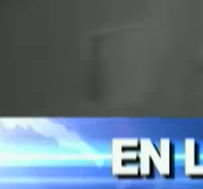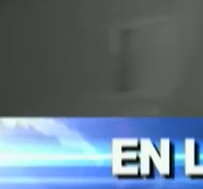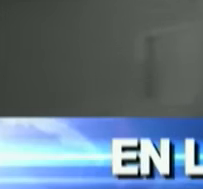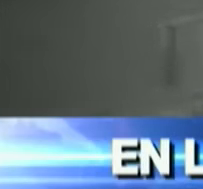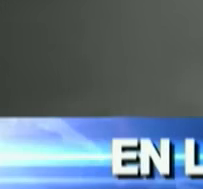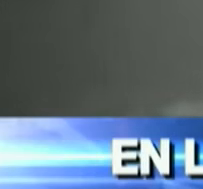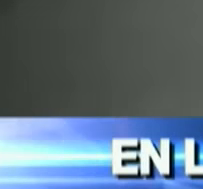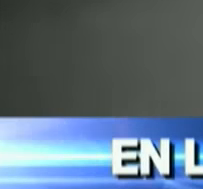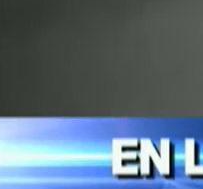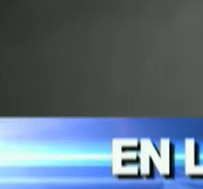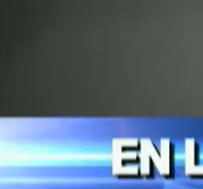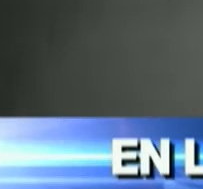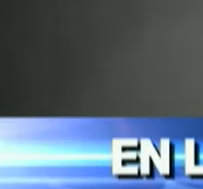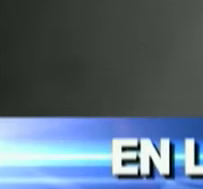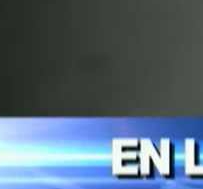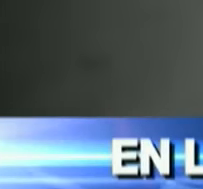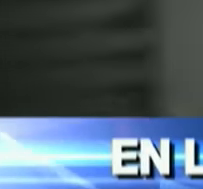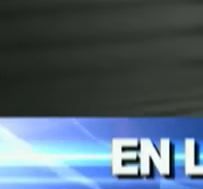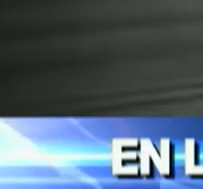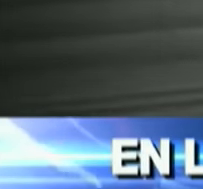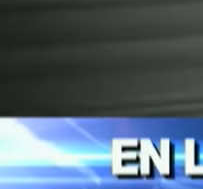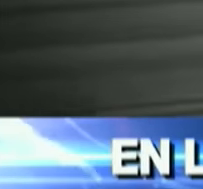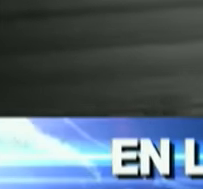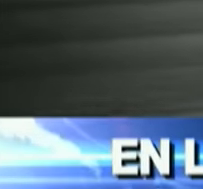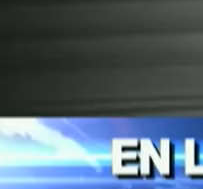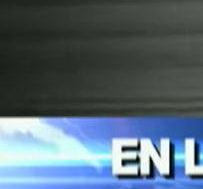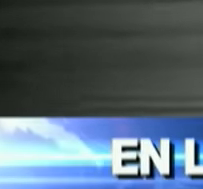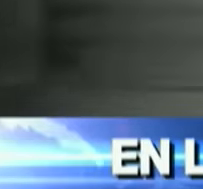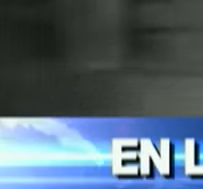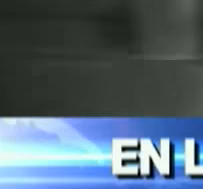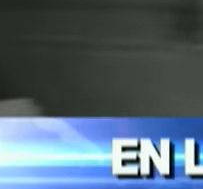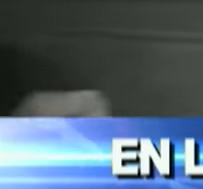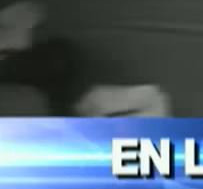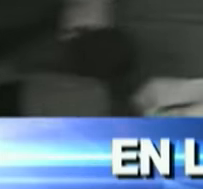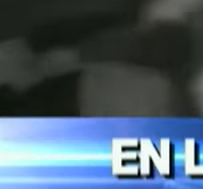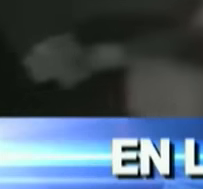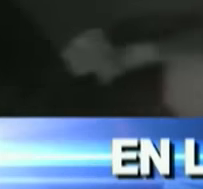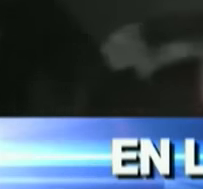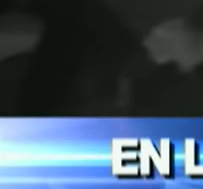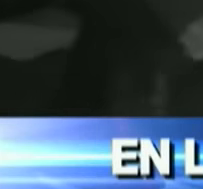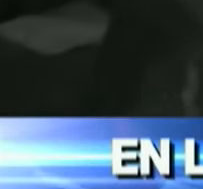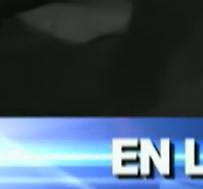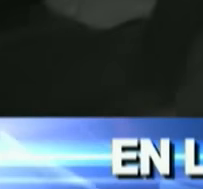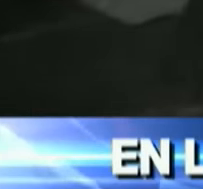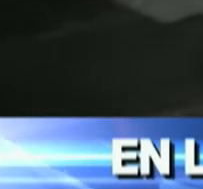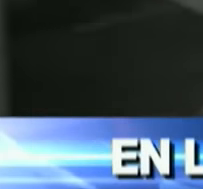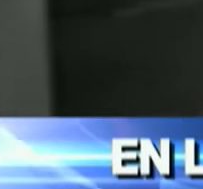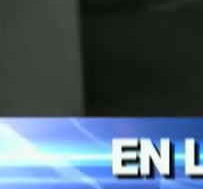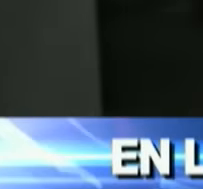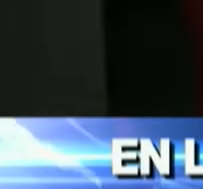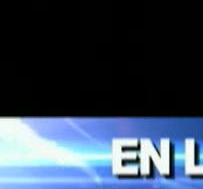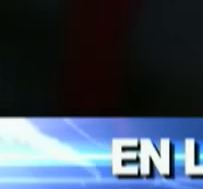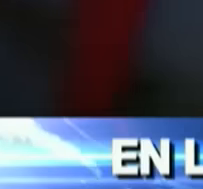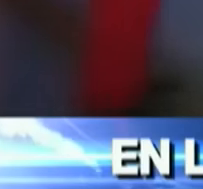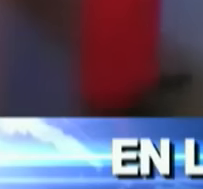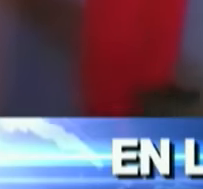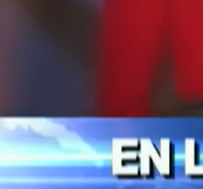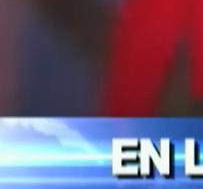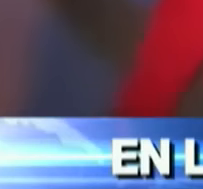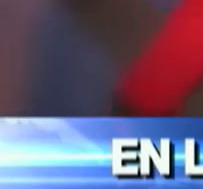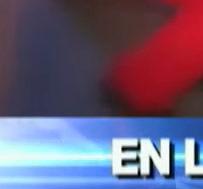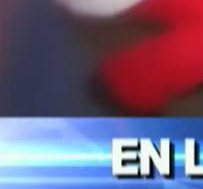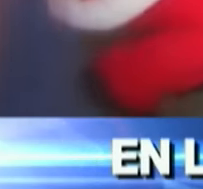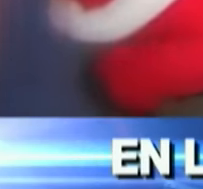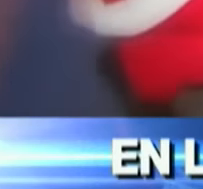en las calles para brindarles un momento de alegría. Descubra cómo es ponerse en los zapatos de